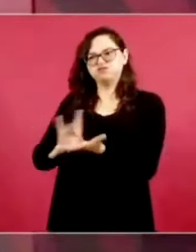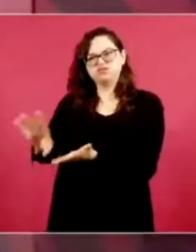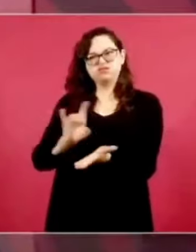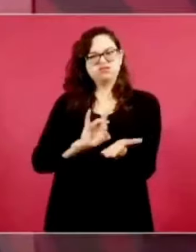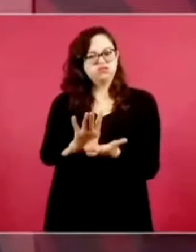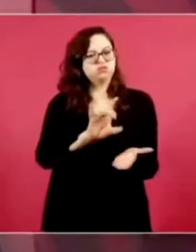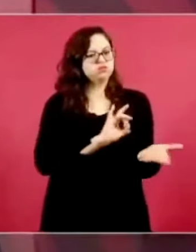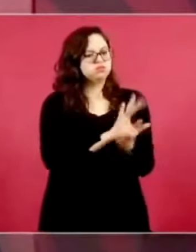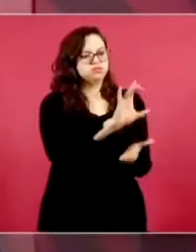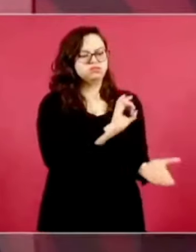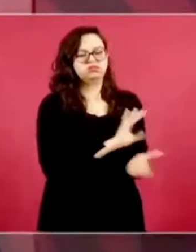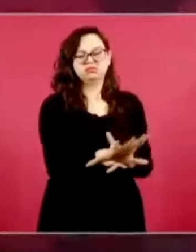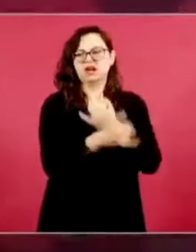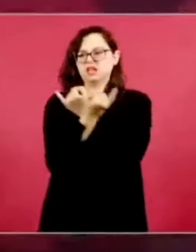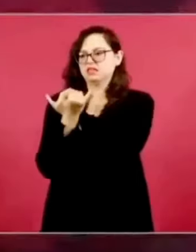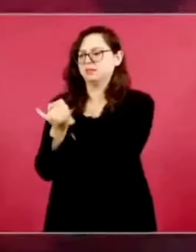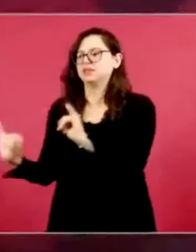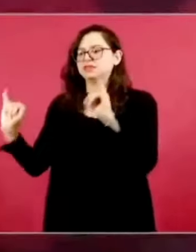o